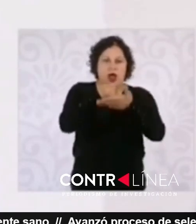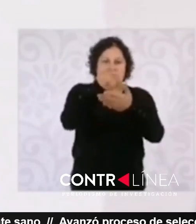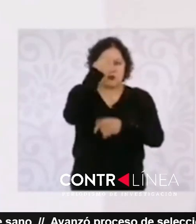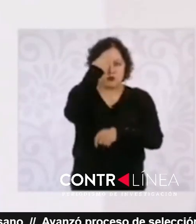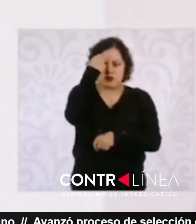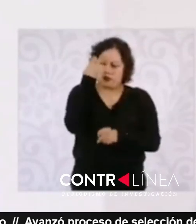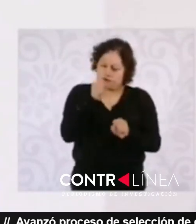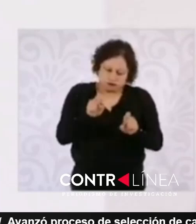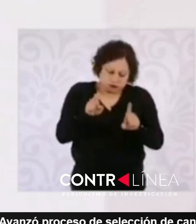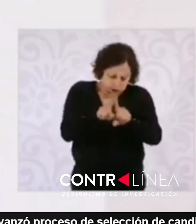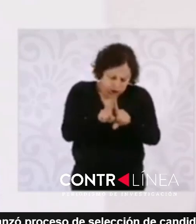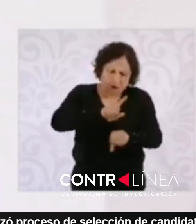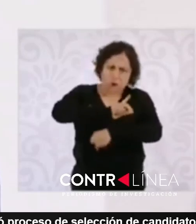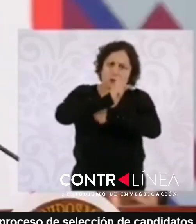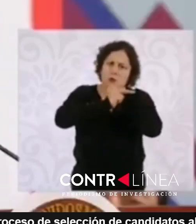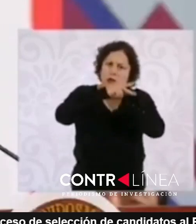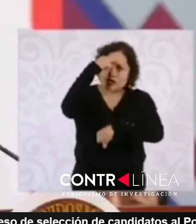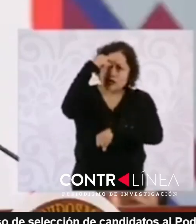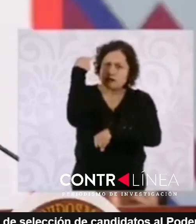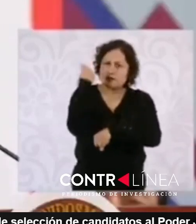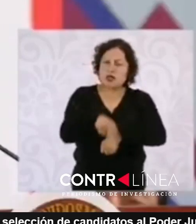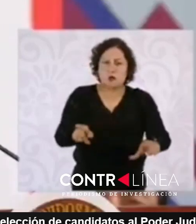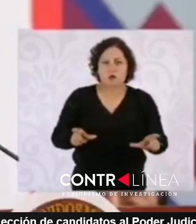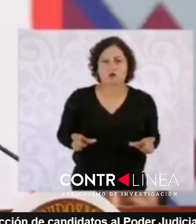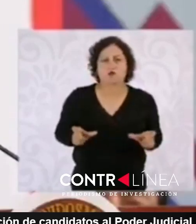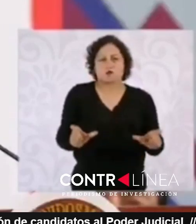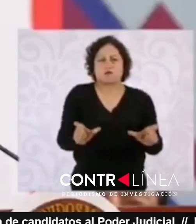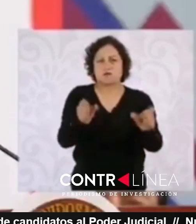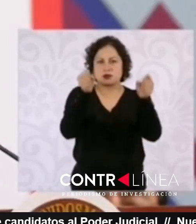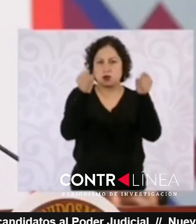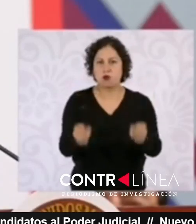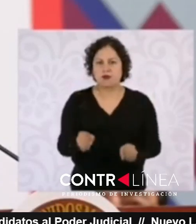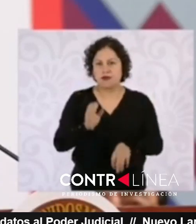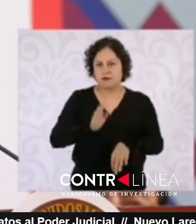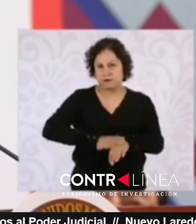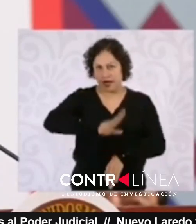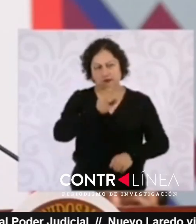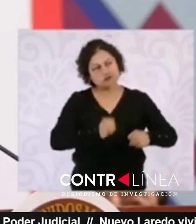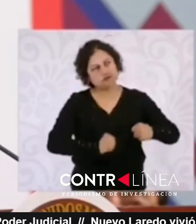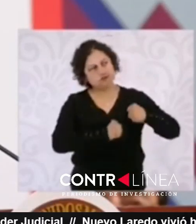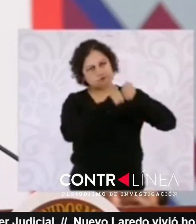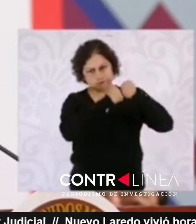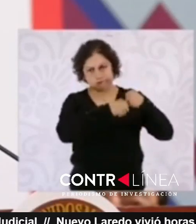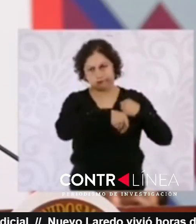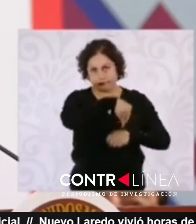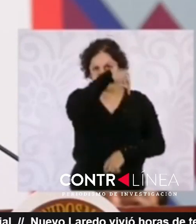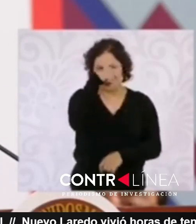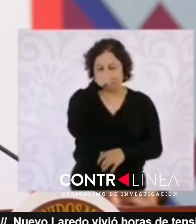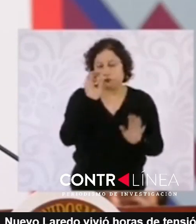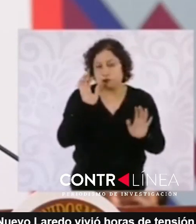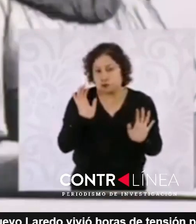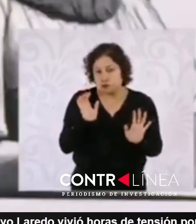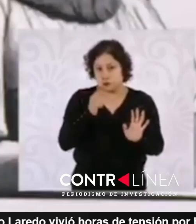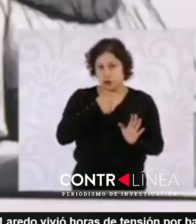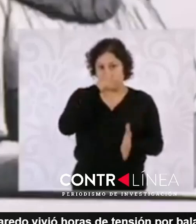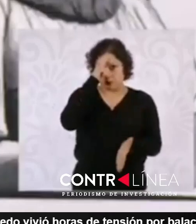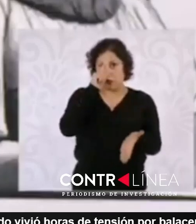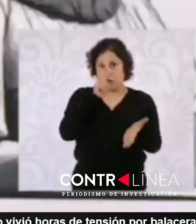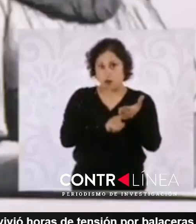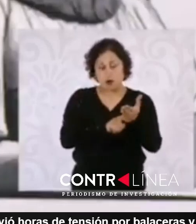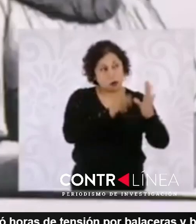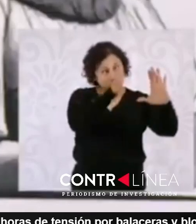seguridad en la frontera norte. Entonces, pienso que fue un buen acuerdo y pues